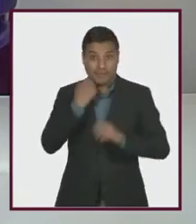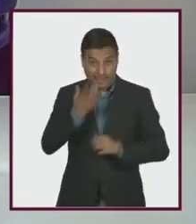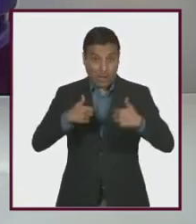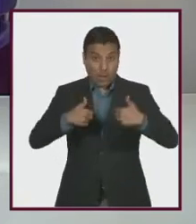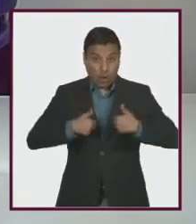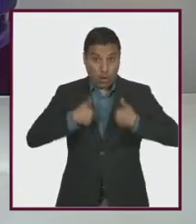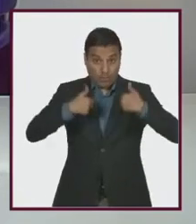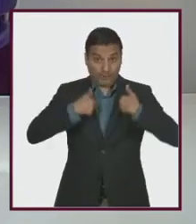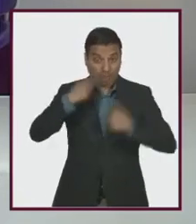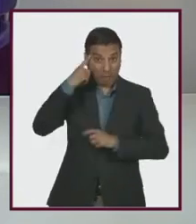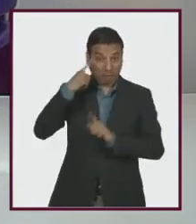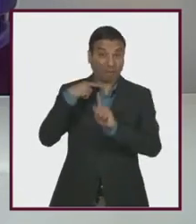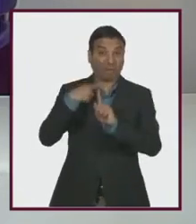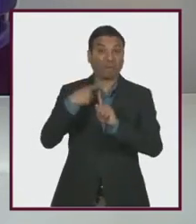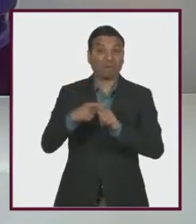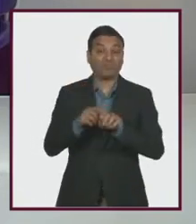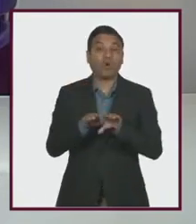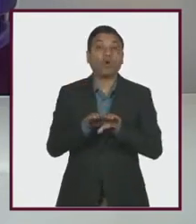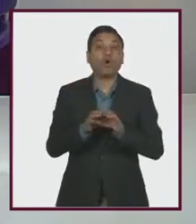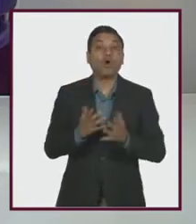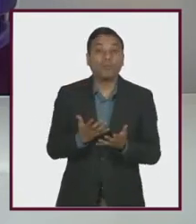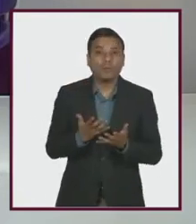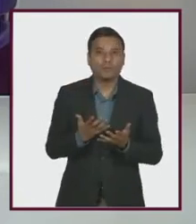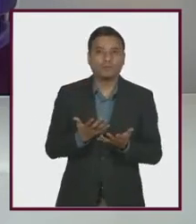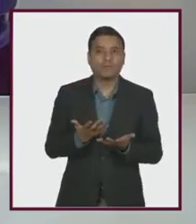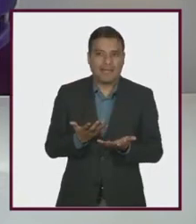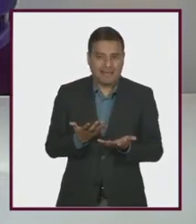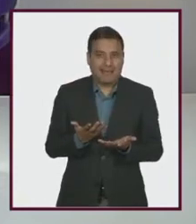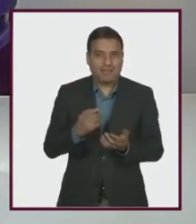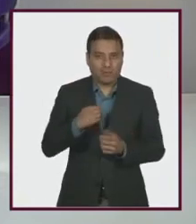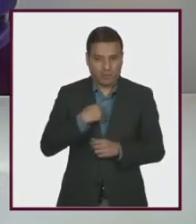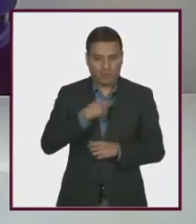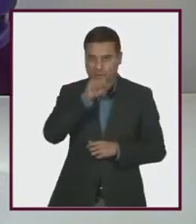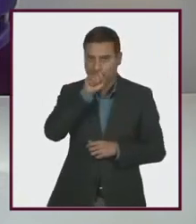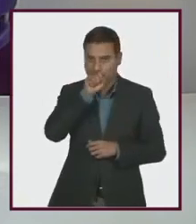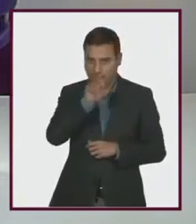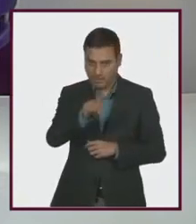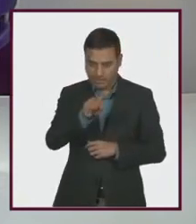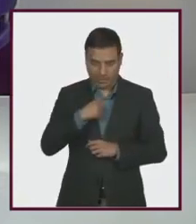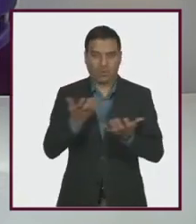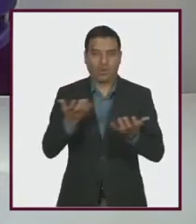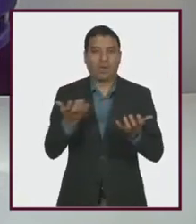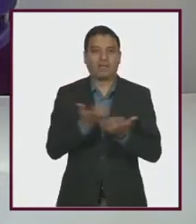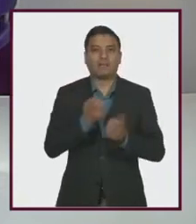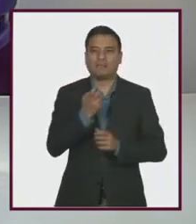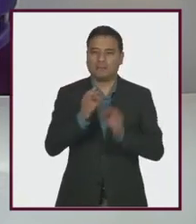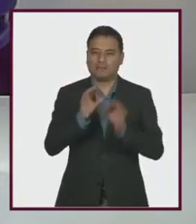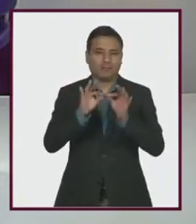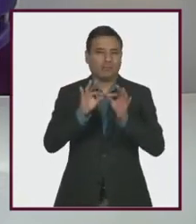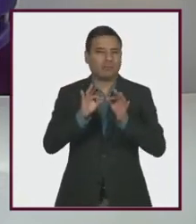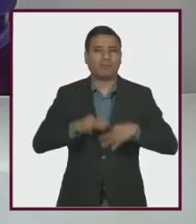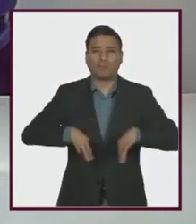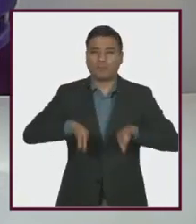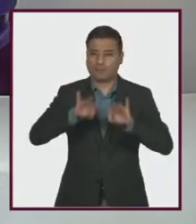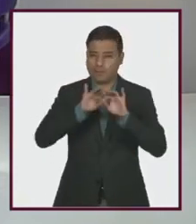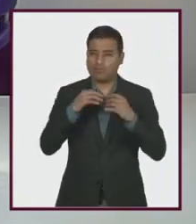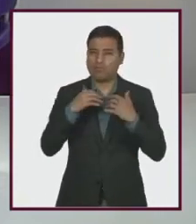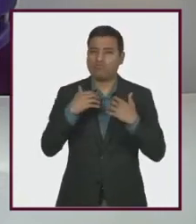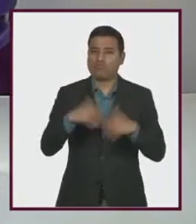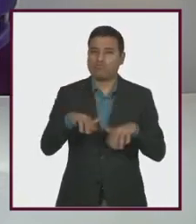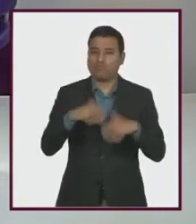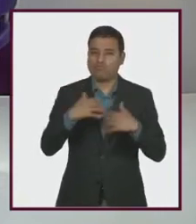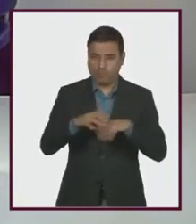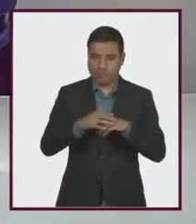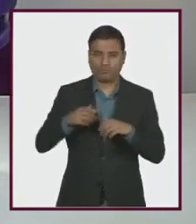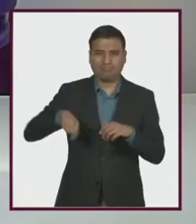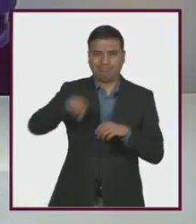empezar por tenerla también. Con el ejemplo se predica, ¿no, doctora? Así es. Esa es parte muy importante. Reflexionar justamente sobre qué